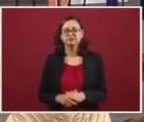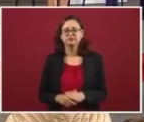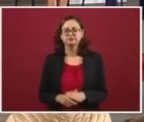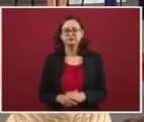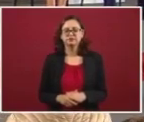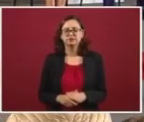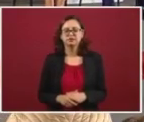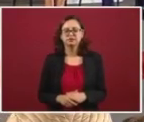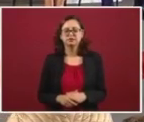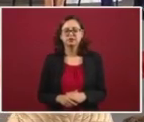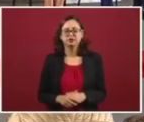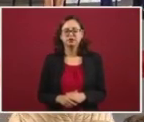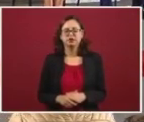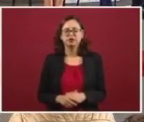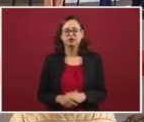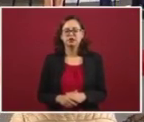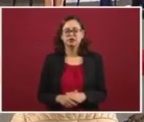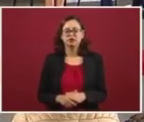se van a